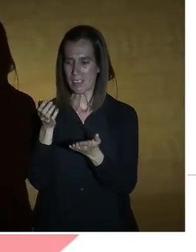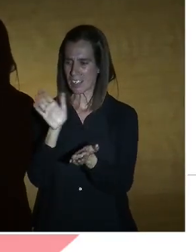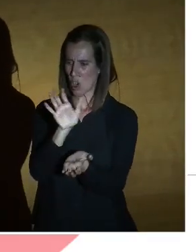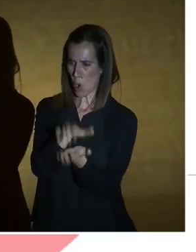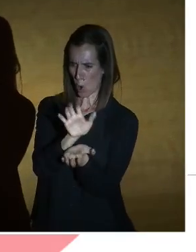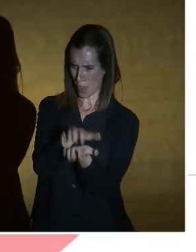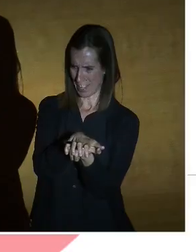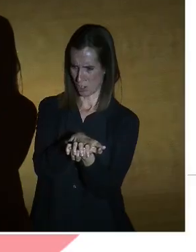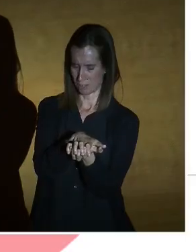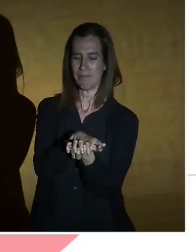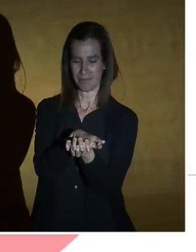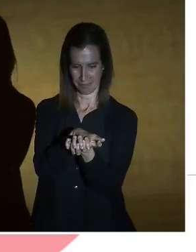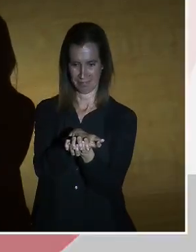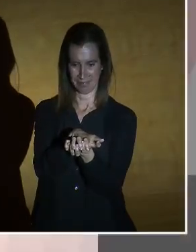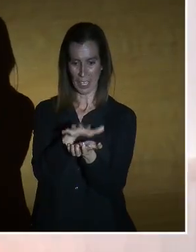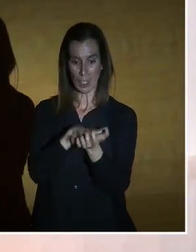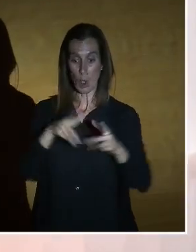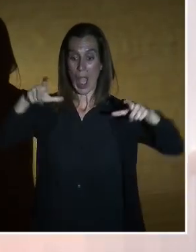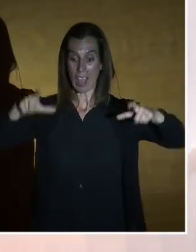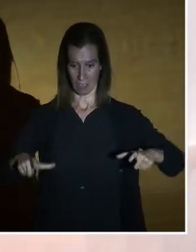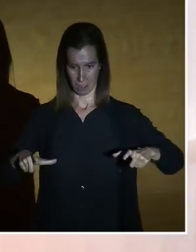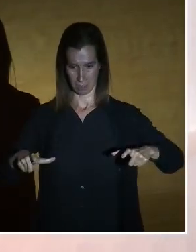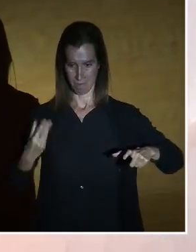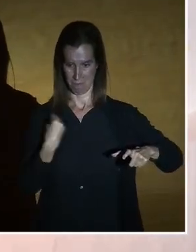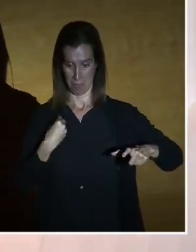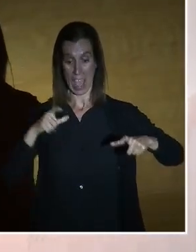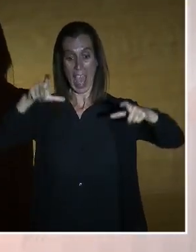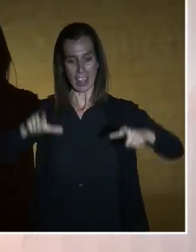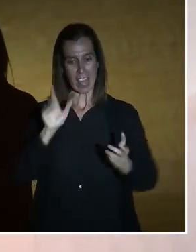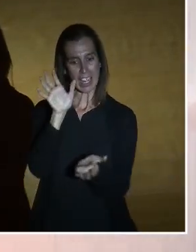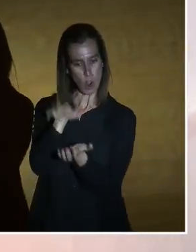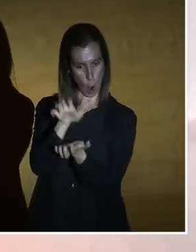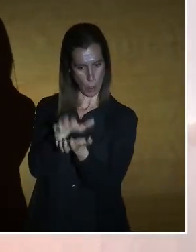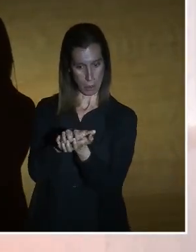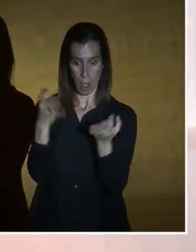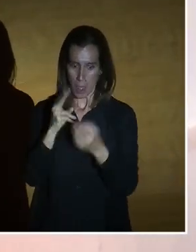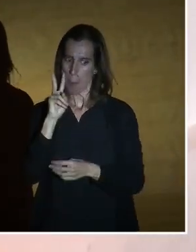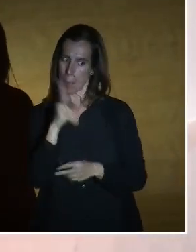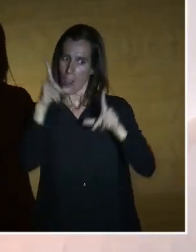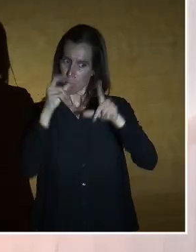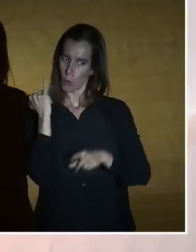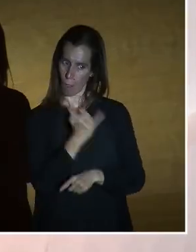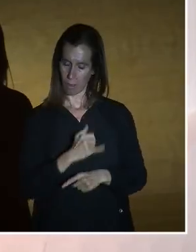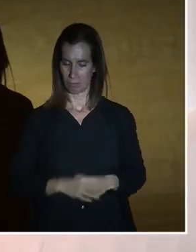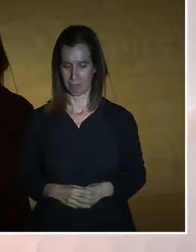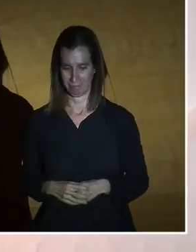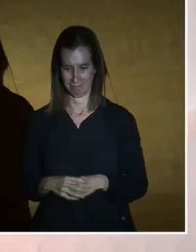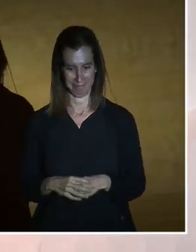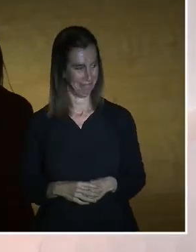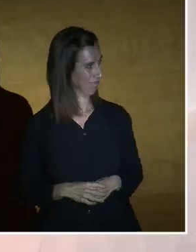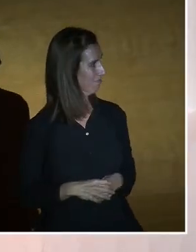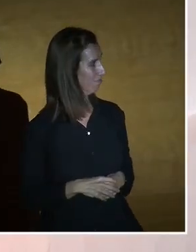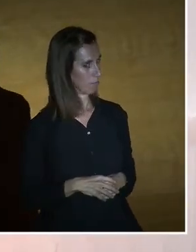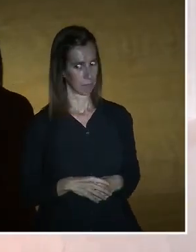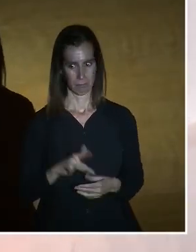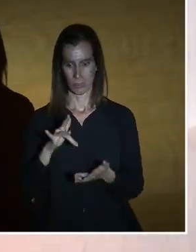una especie que estaba asociada a estanques de cocodrilo, que deberíamos ver en la siguiente diapositiva. Esta vez de